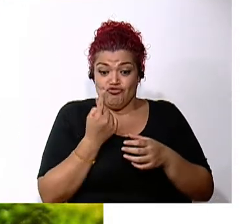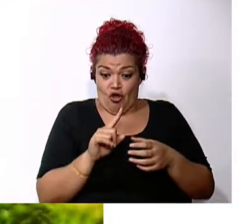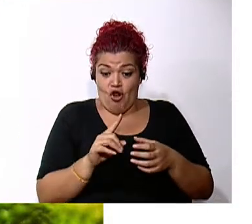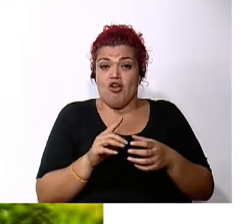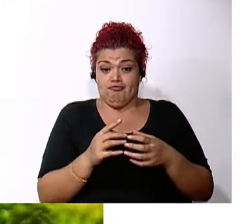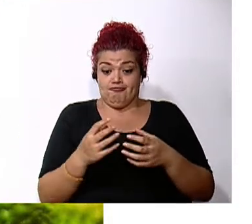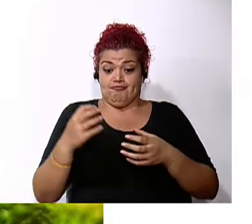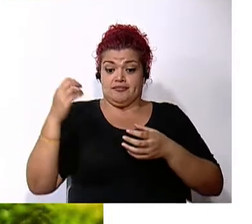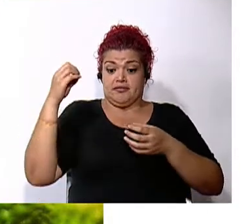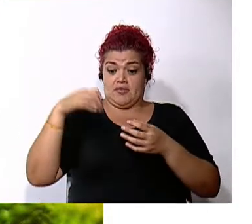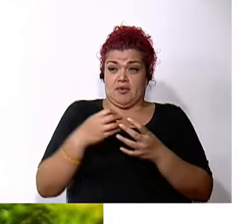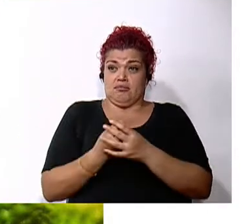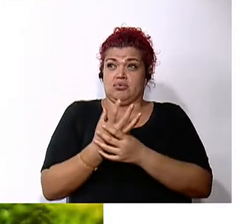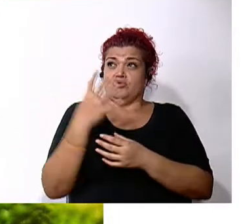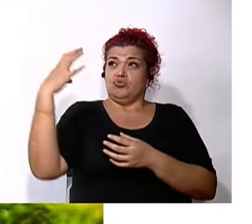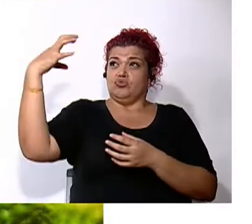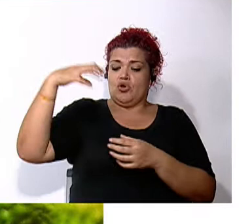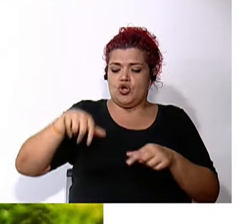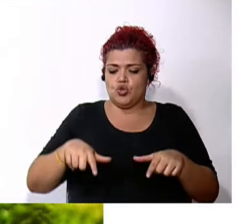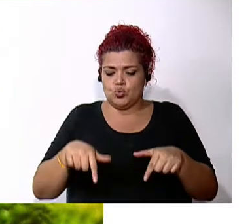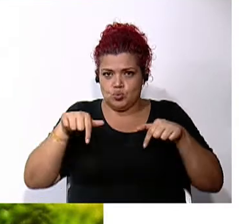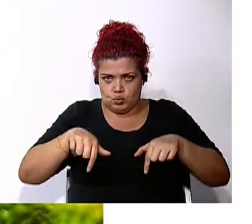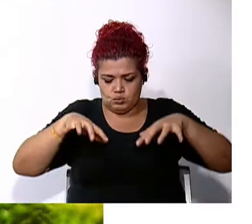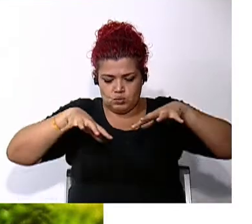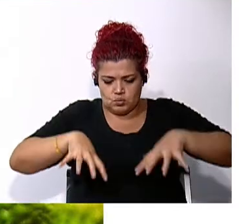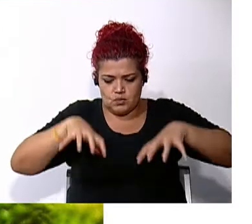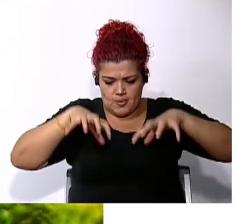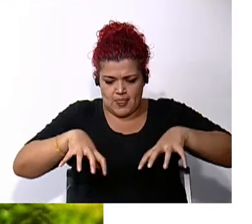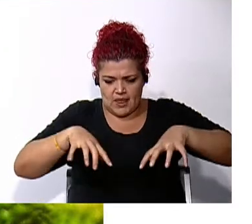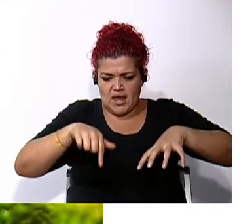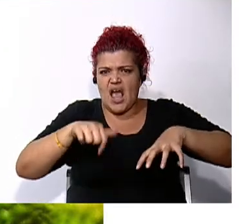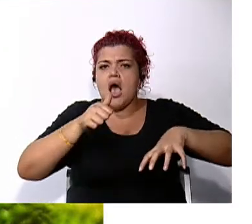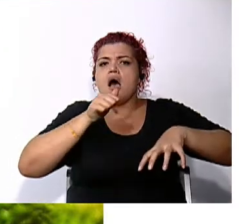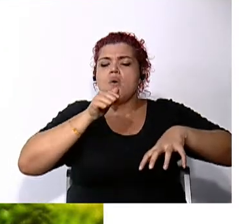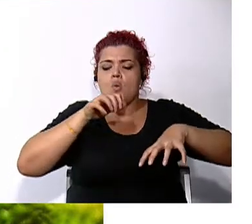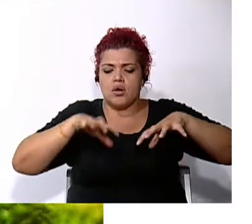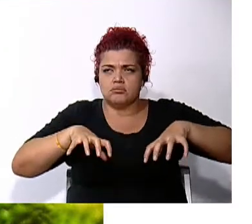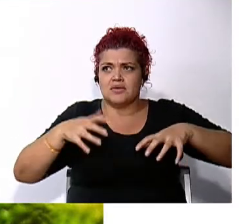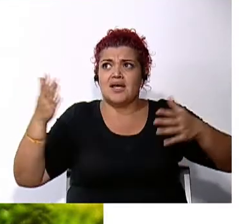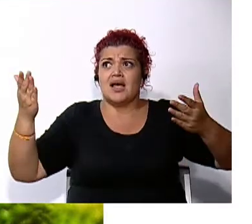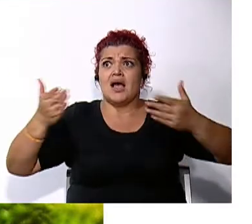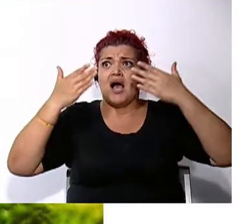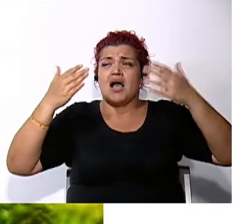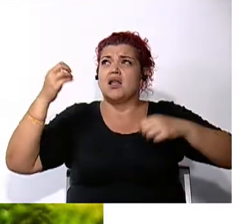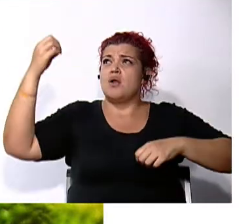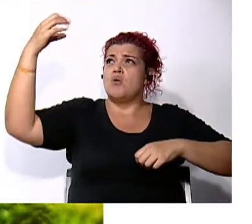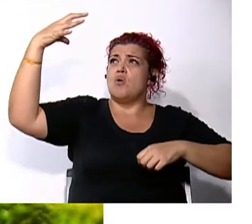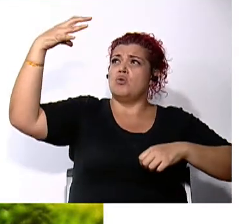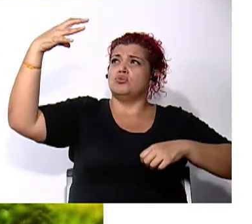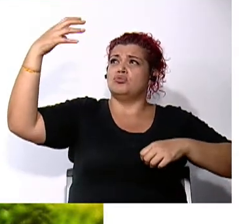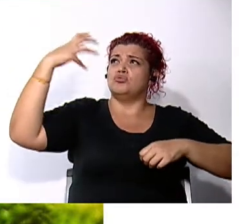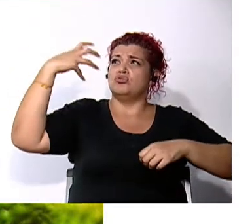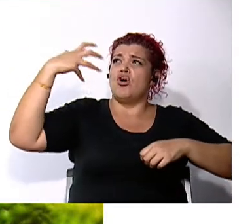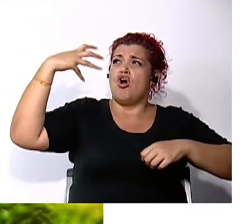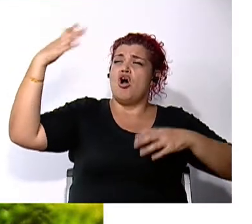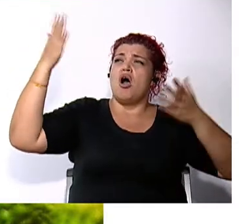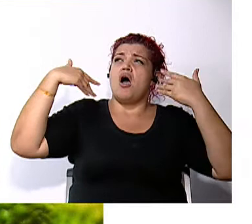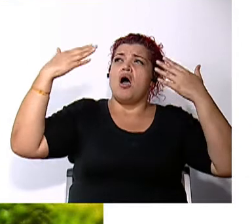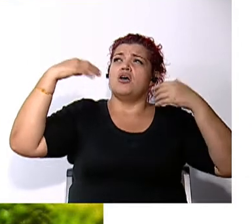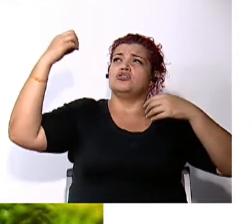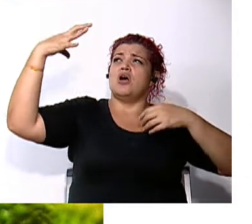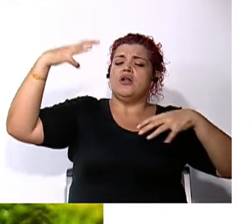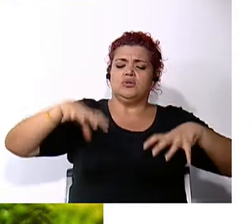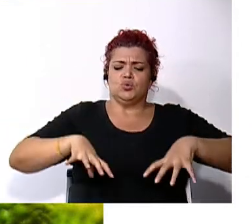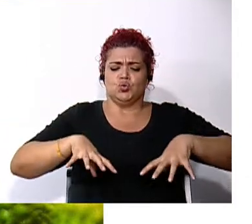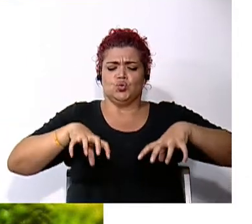alimento, tomando del suelo el agua, el aire, la luz y el calor del sol, lo que ellas